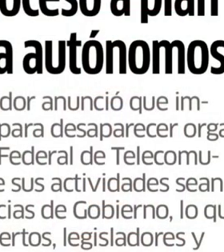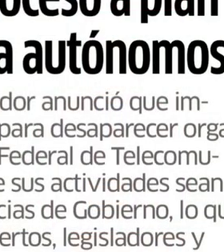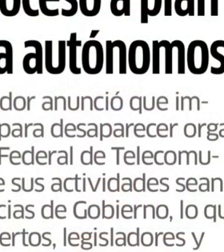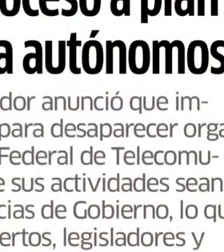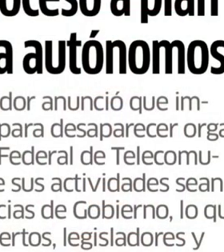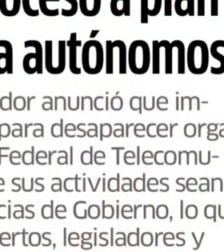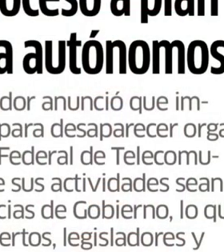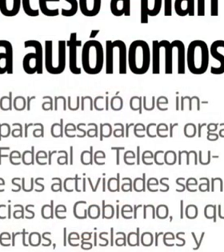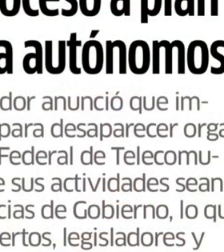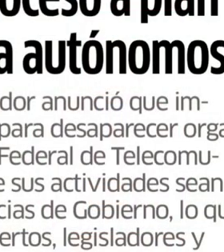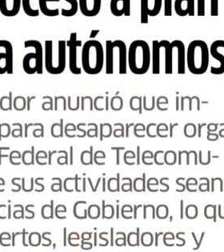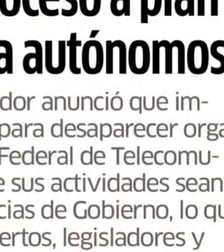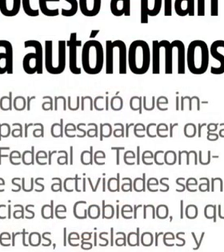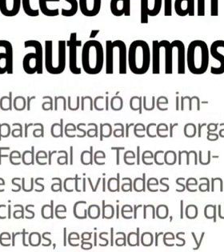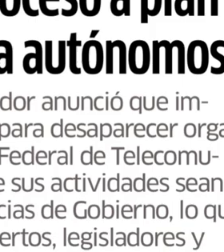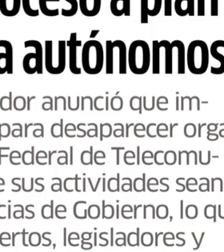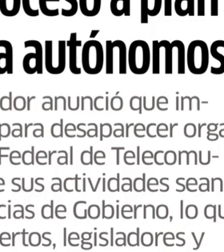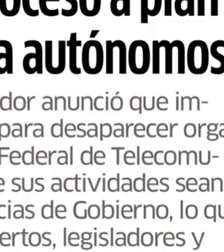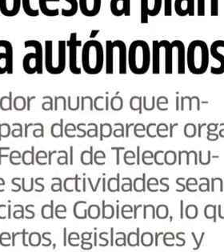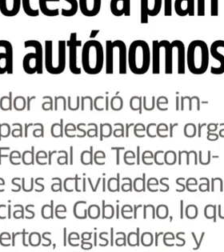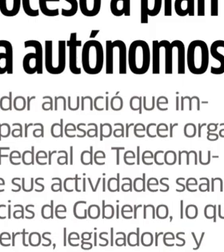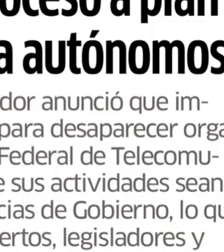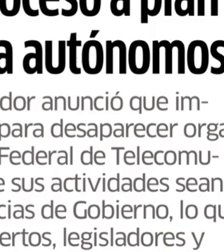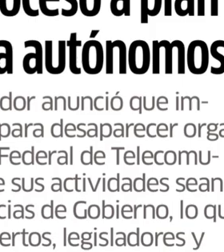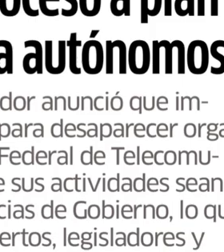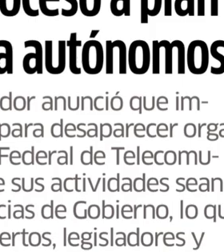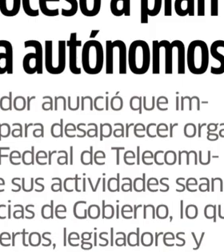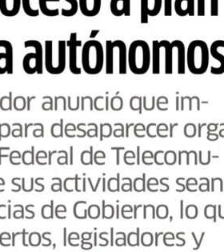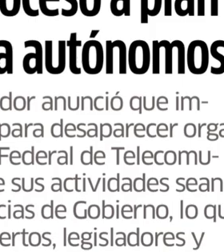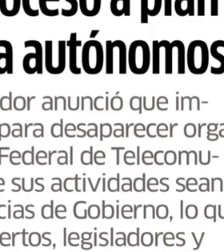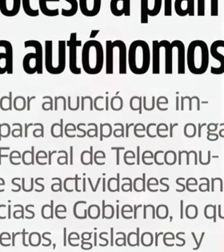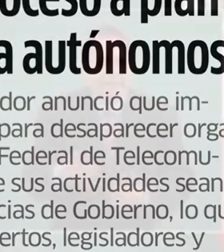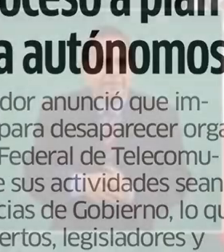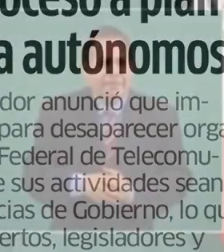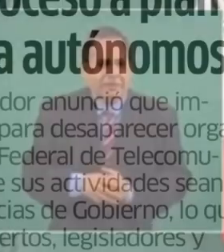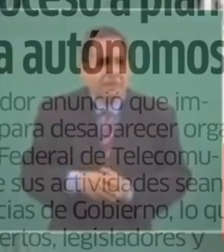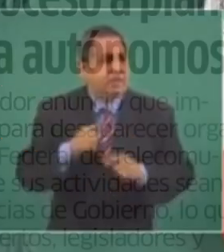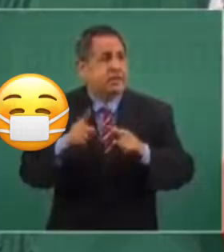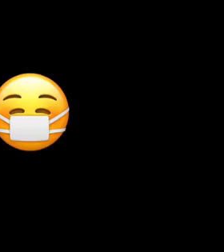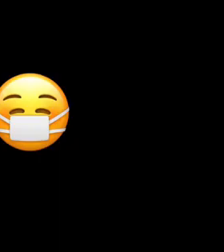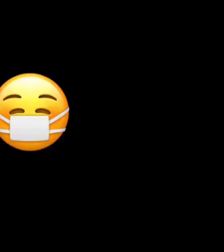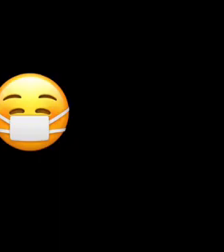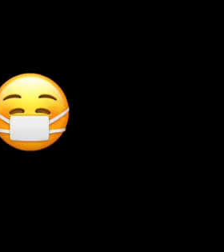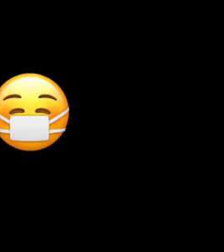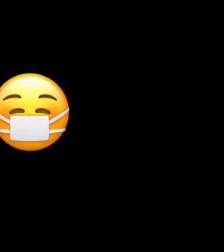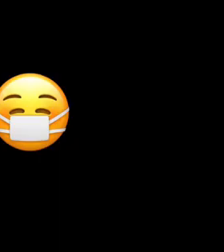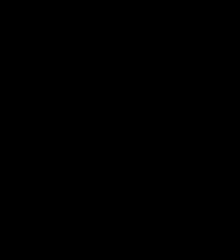Y así como eso, pues hay infinidad de organismos